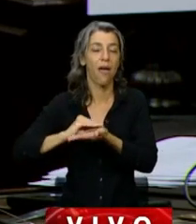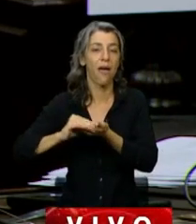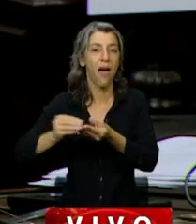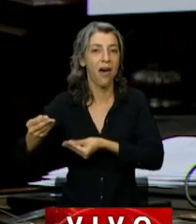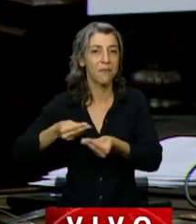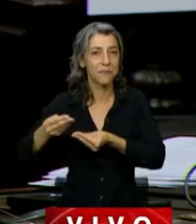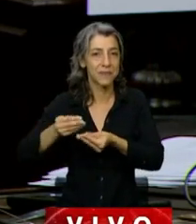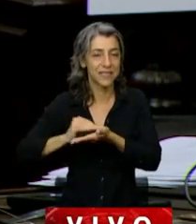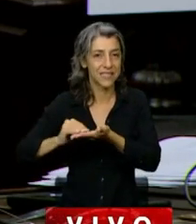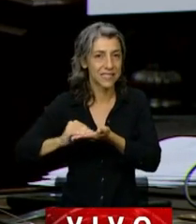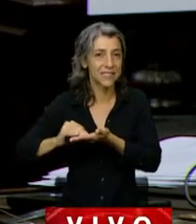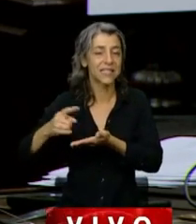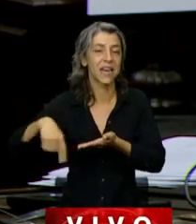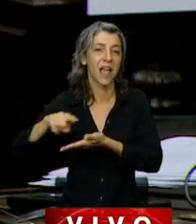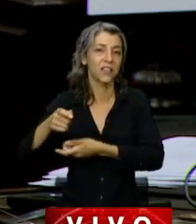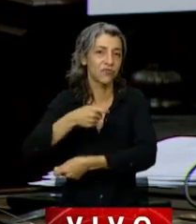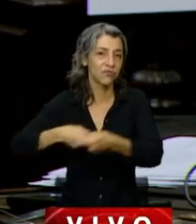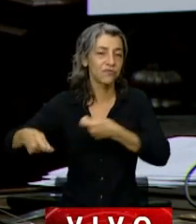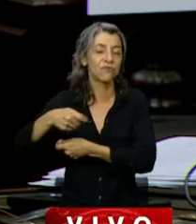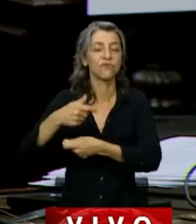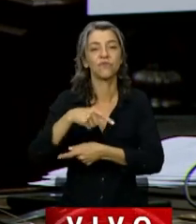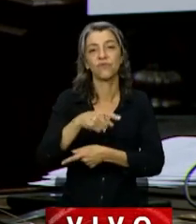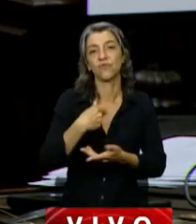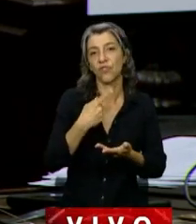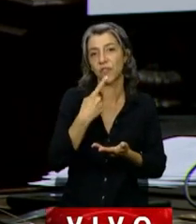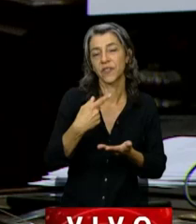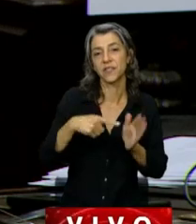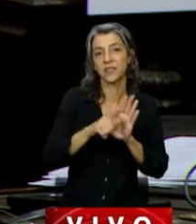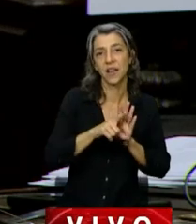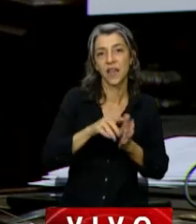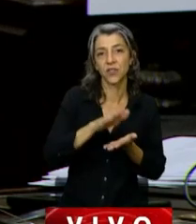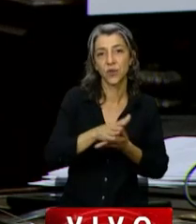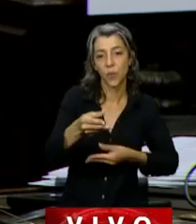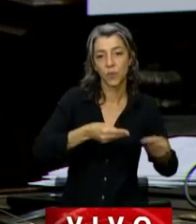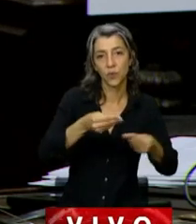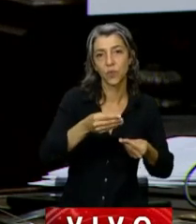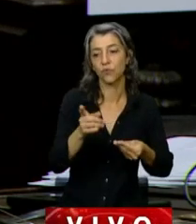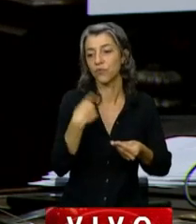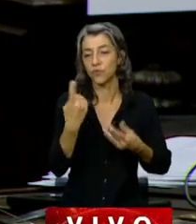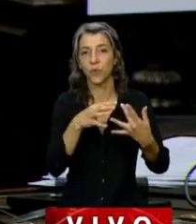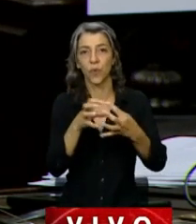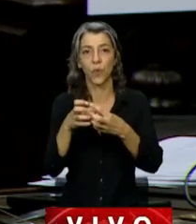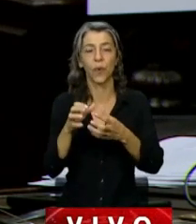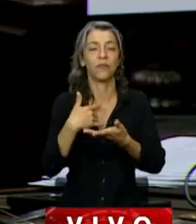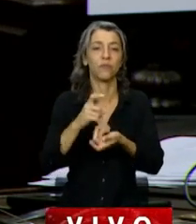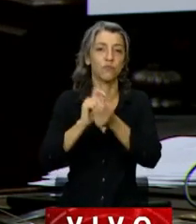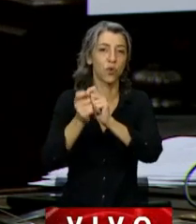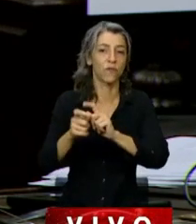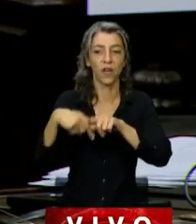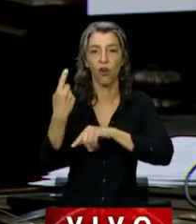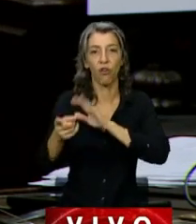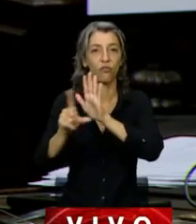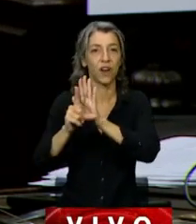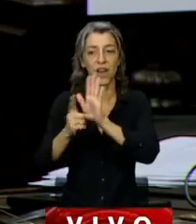que en la Ley de Presupuesto no se pueden tratar o modificar otras normas, y mucho menos modificar o